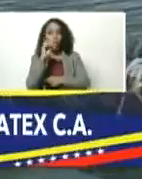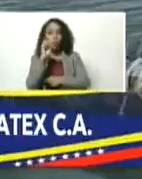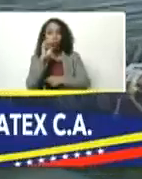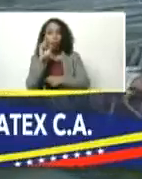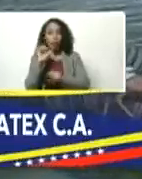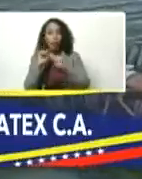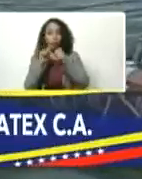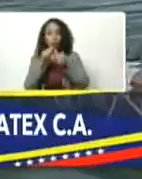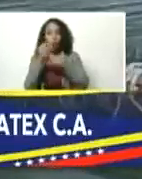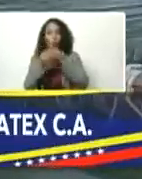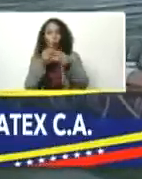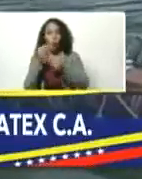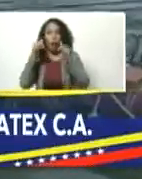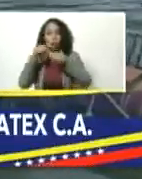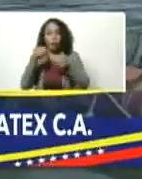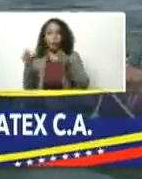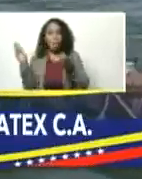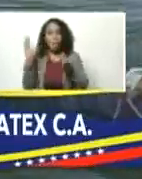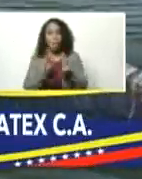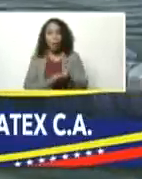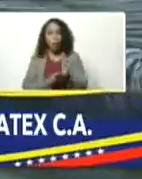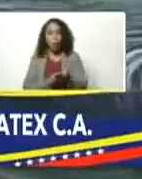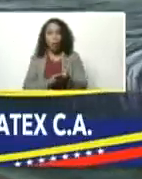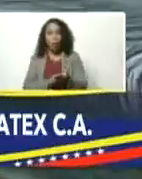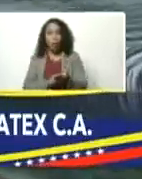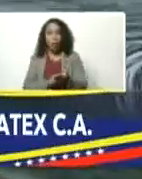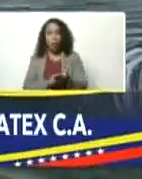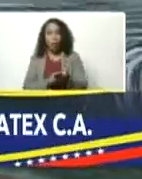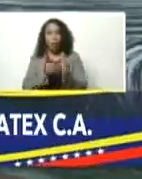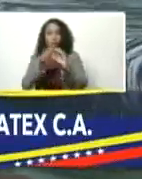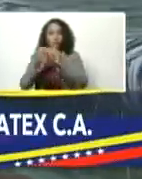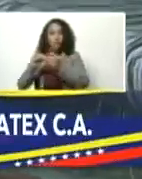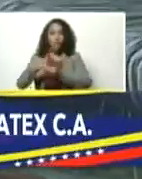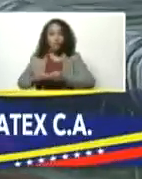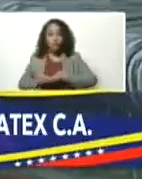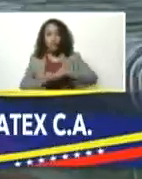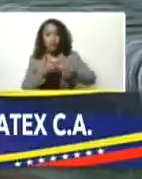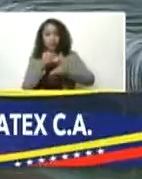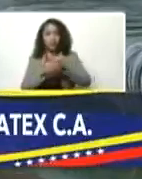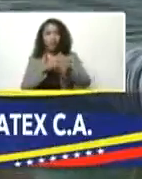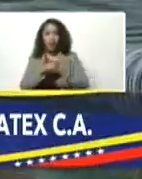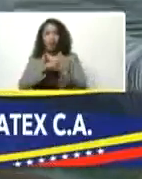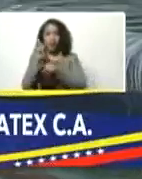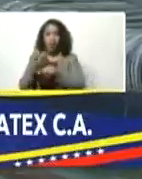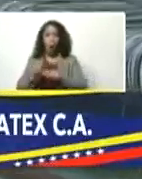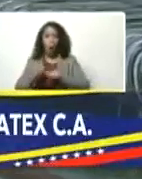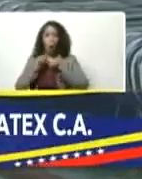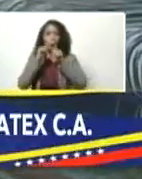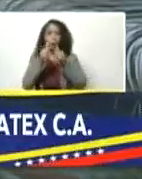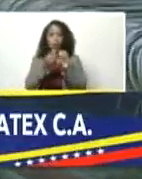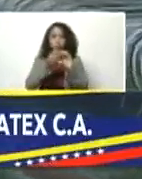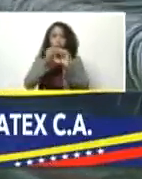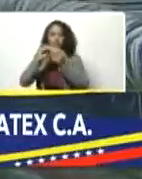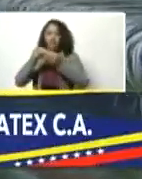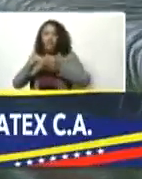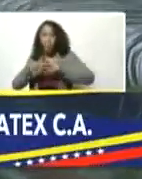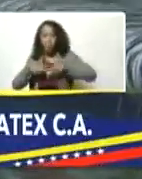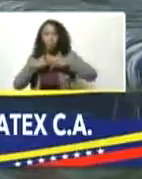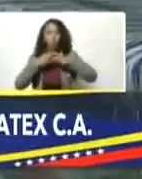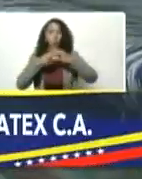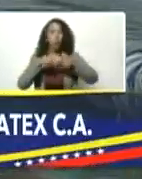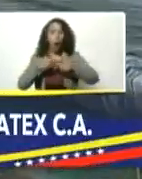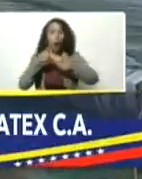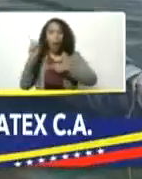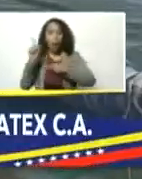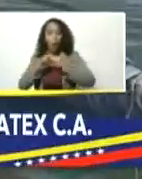Y aquí se monta la tela que se elabora allá y empezamos a tramar. Aquí empieza la historia de lo